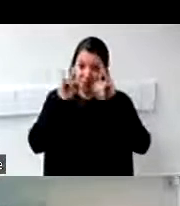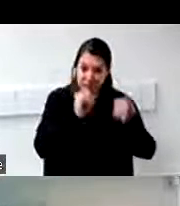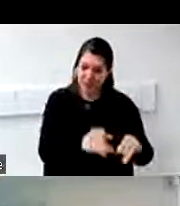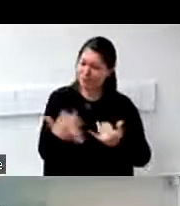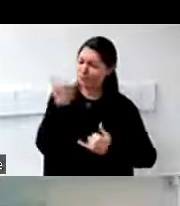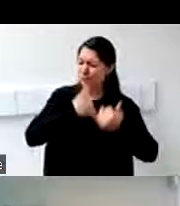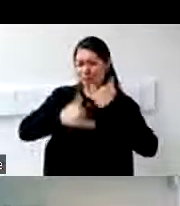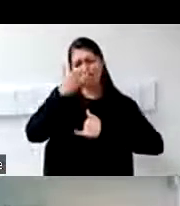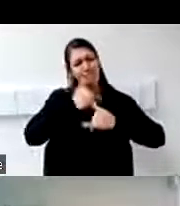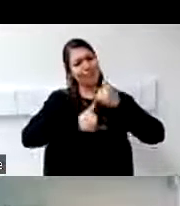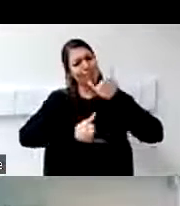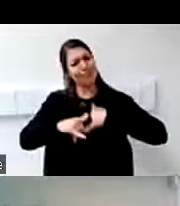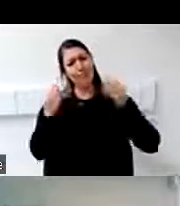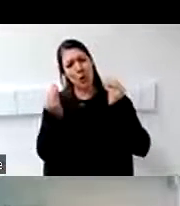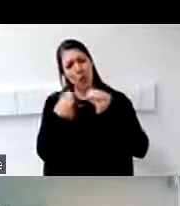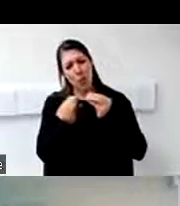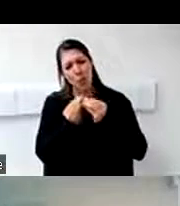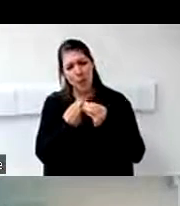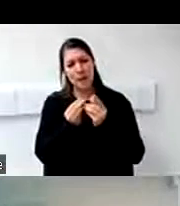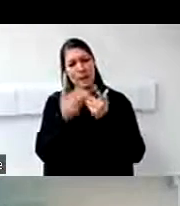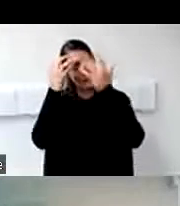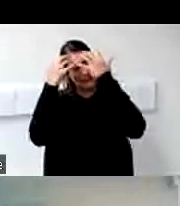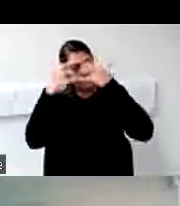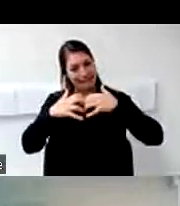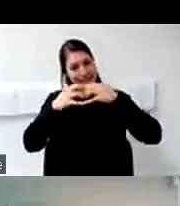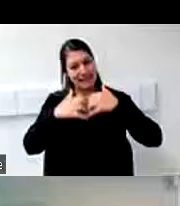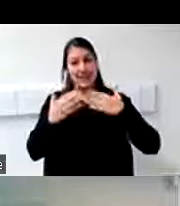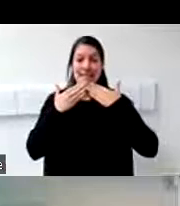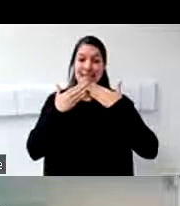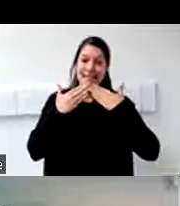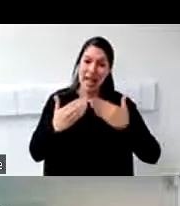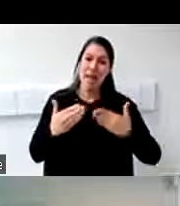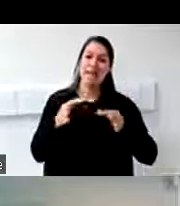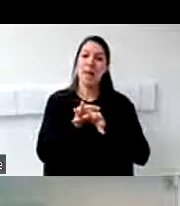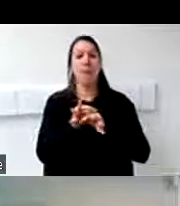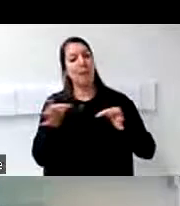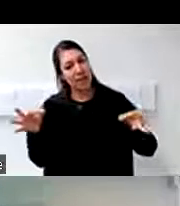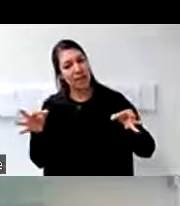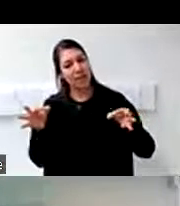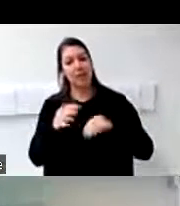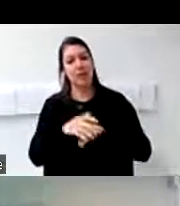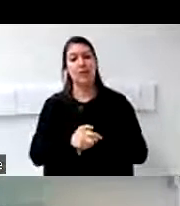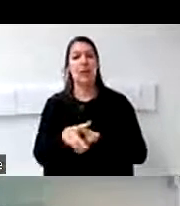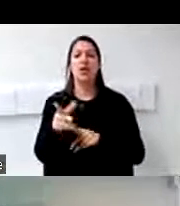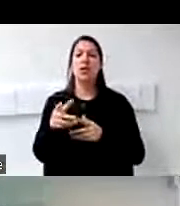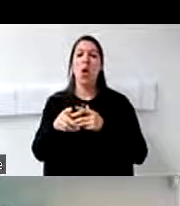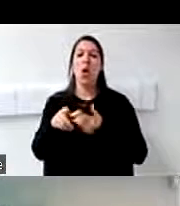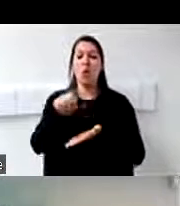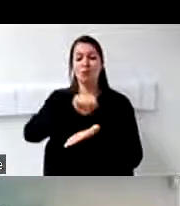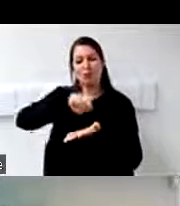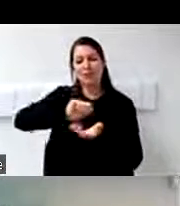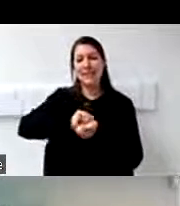información para poder elaborar. Muchas gracias, perfecto. En el chat. Si alguien